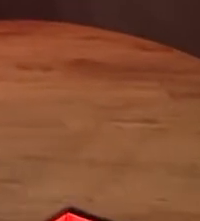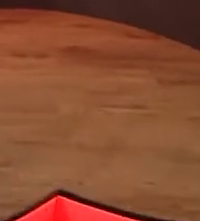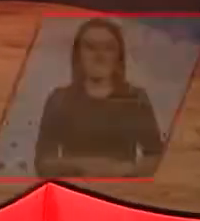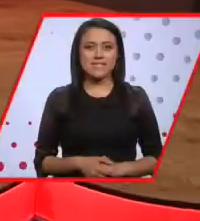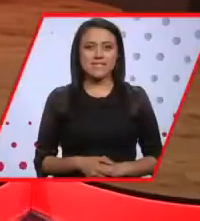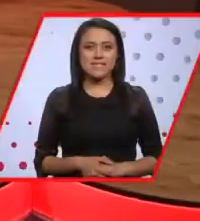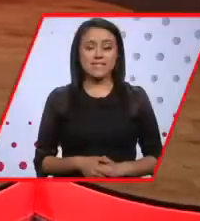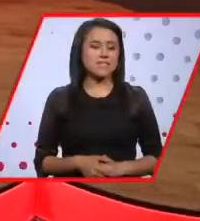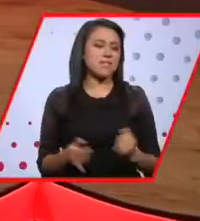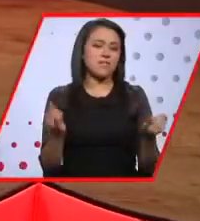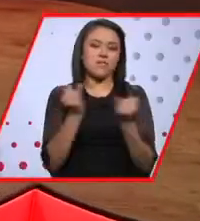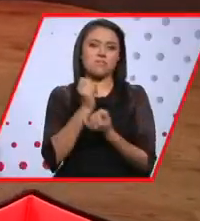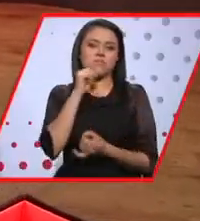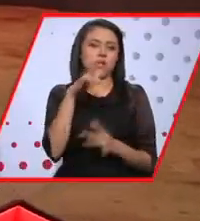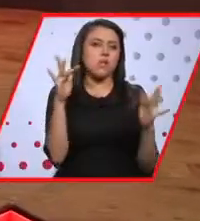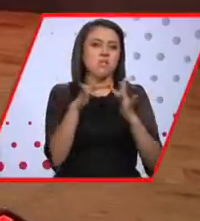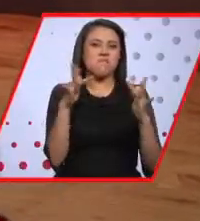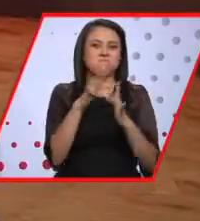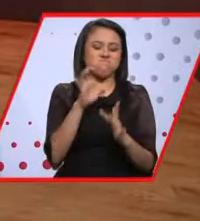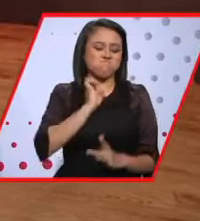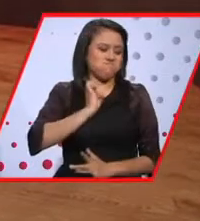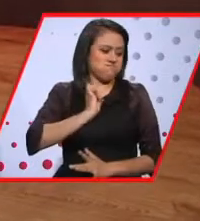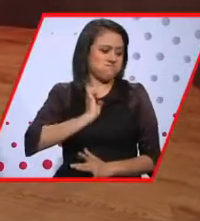Indignación total en las redes contra Duarte.